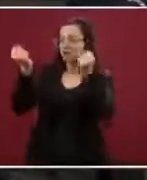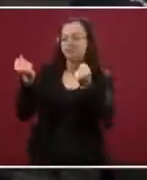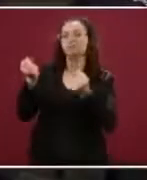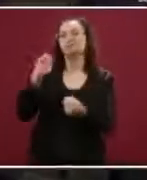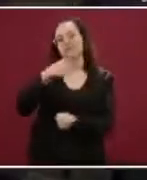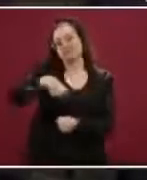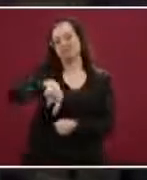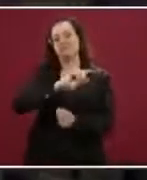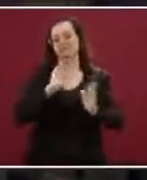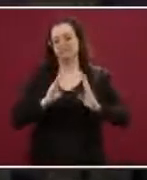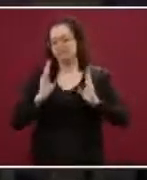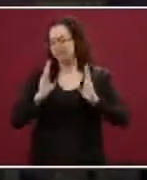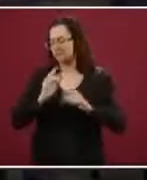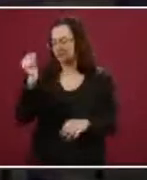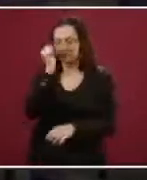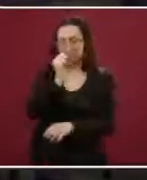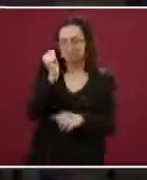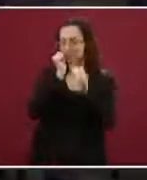Pero también